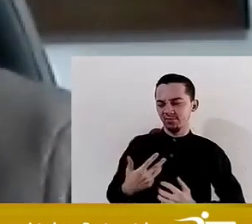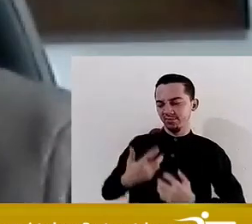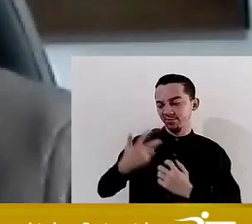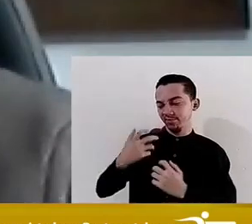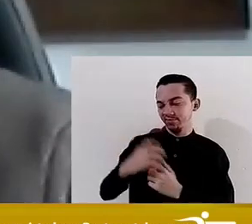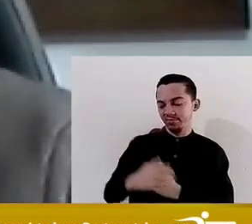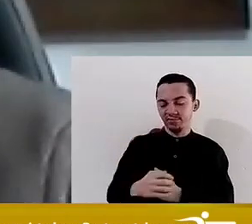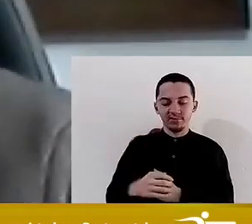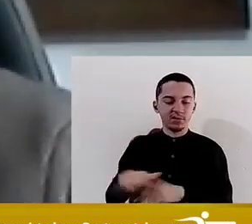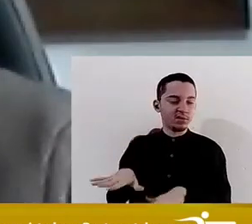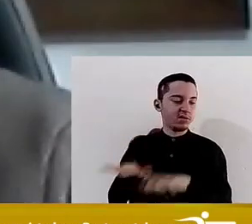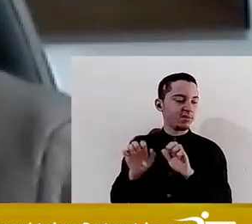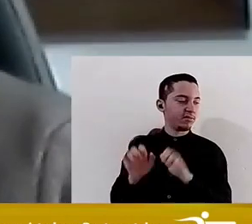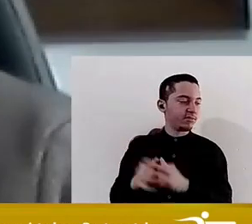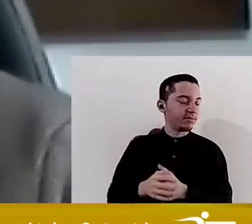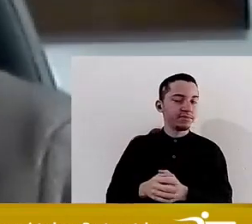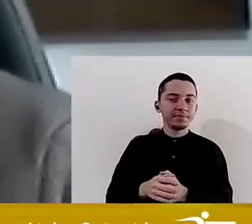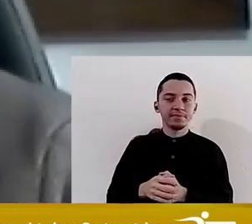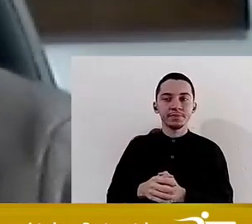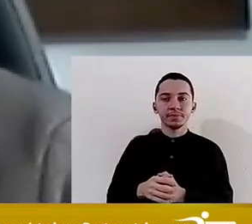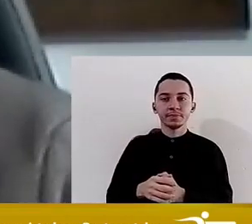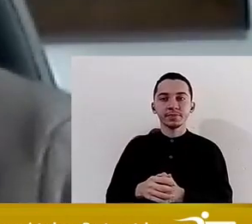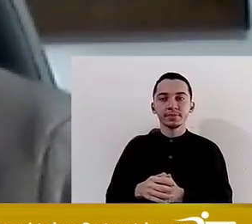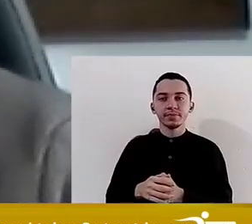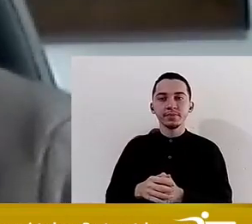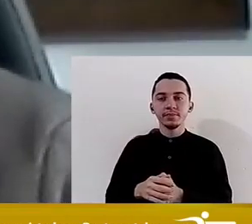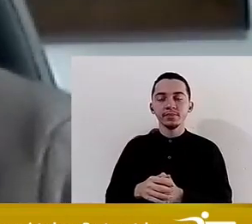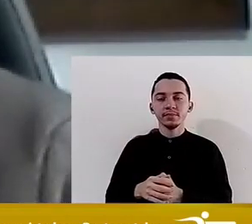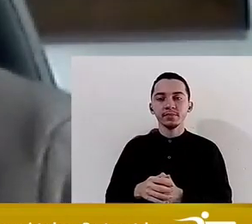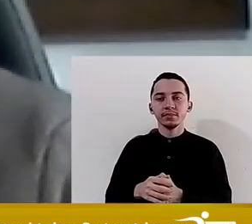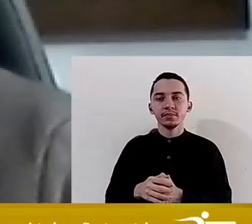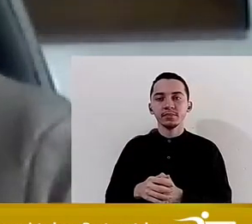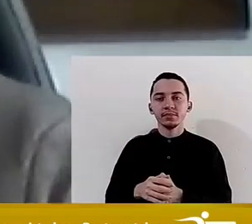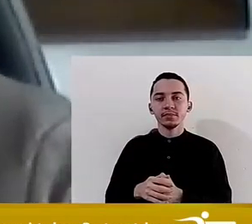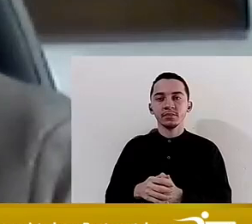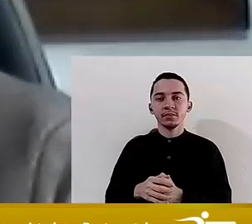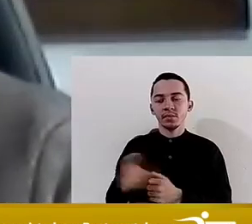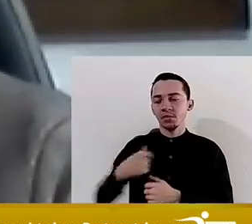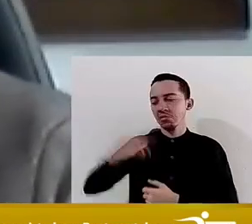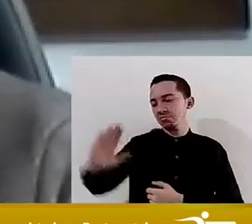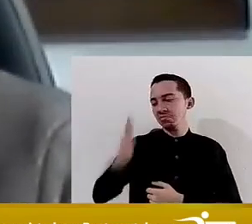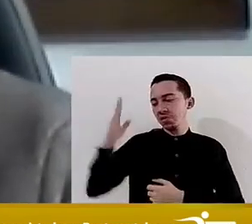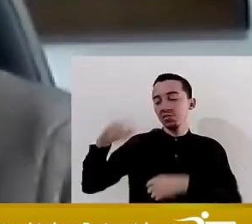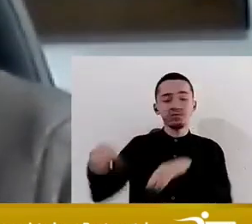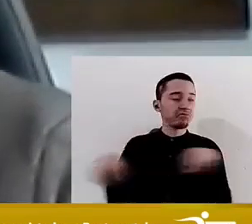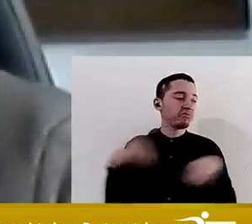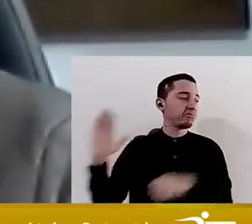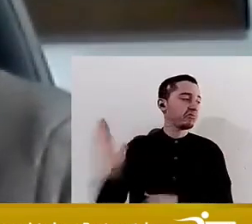de sinrazones. Yo soy porque soy y ya está.